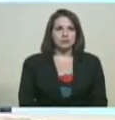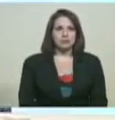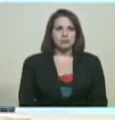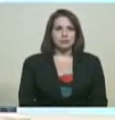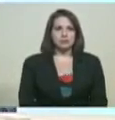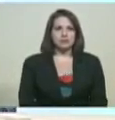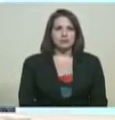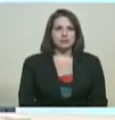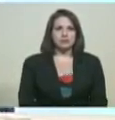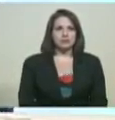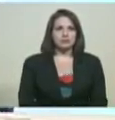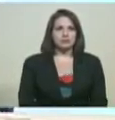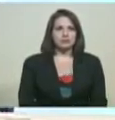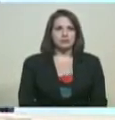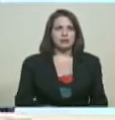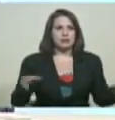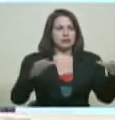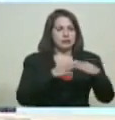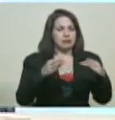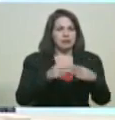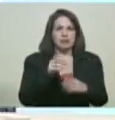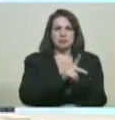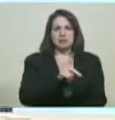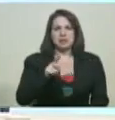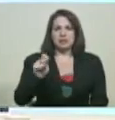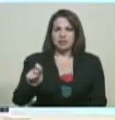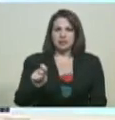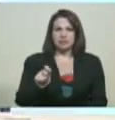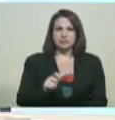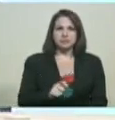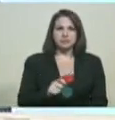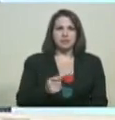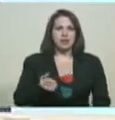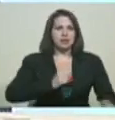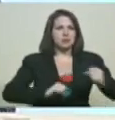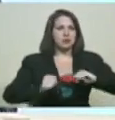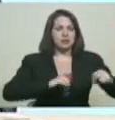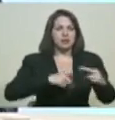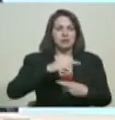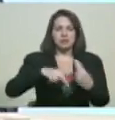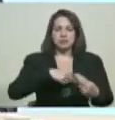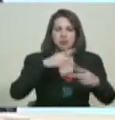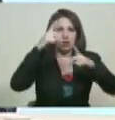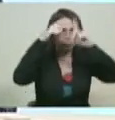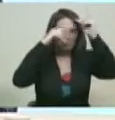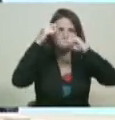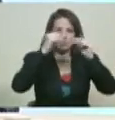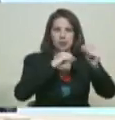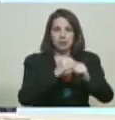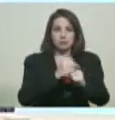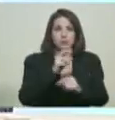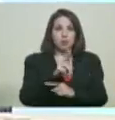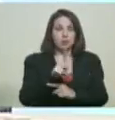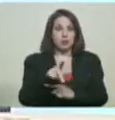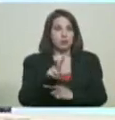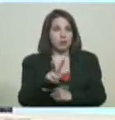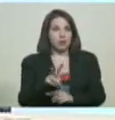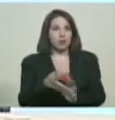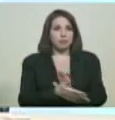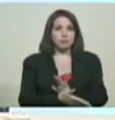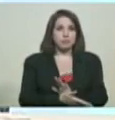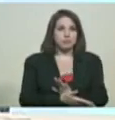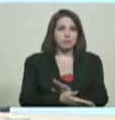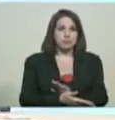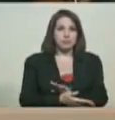de venezuela al partido patria para todos al movimiento revolucionario tupamaro a la upv al met